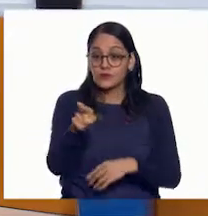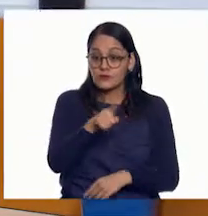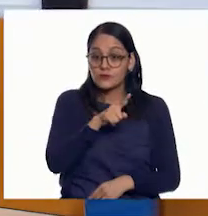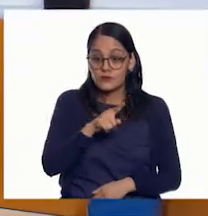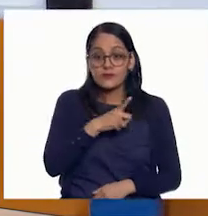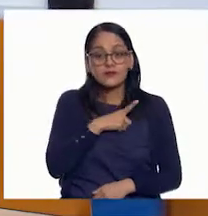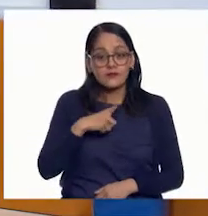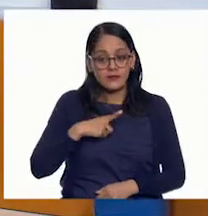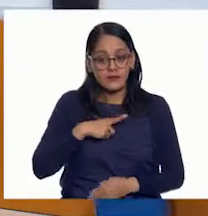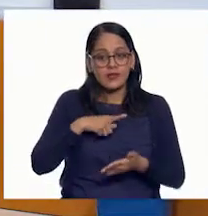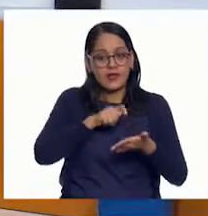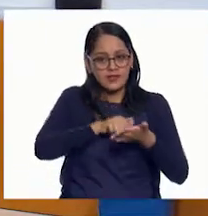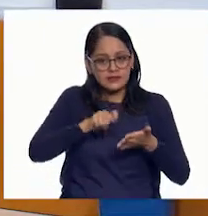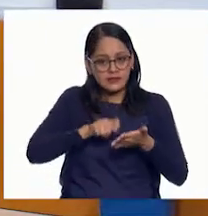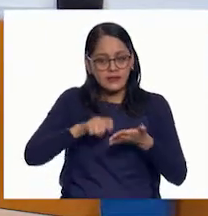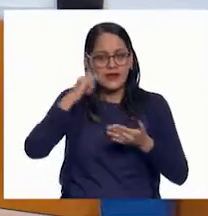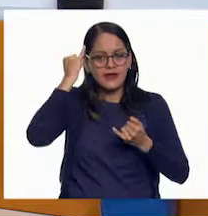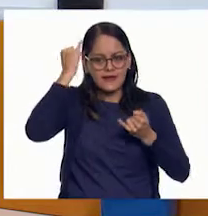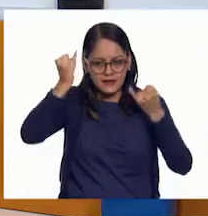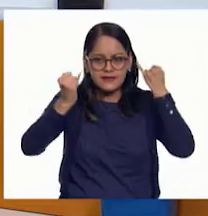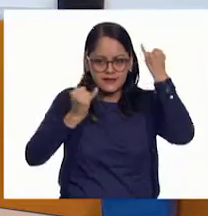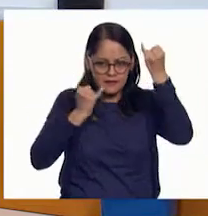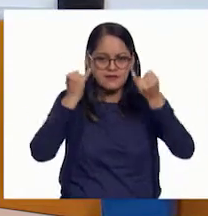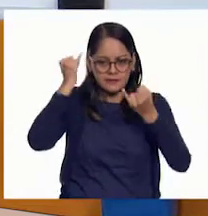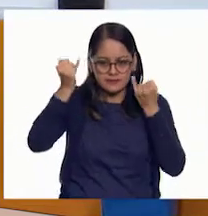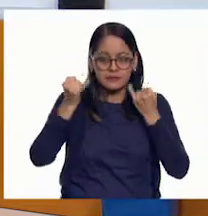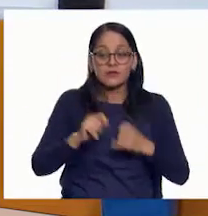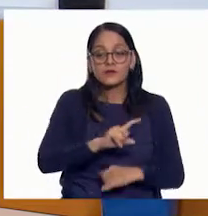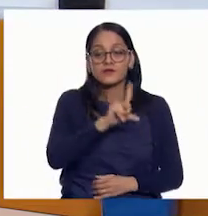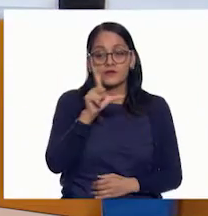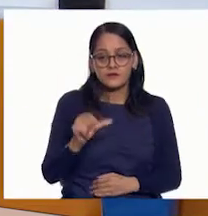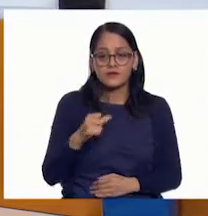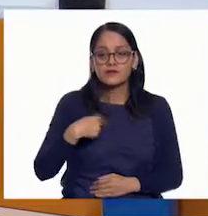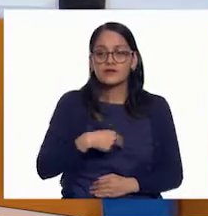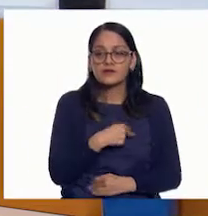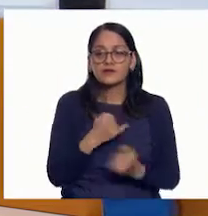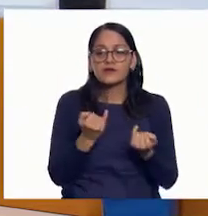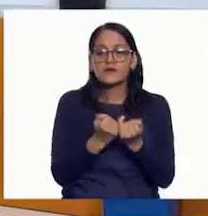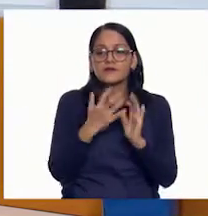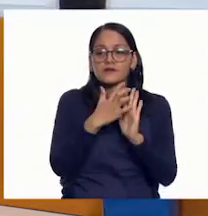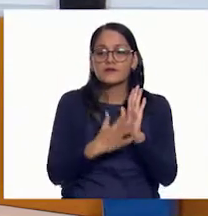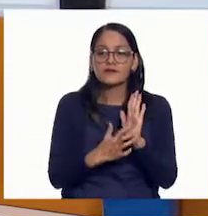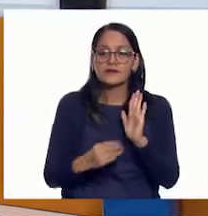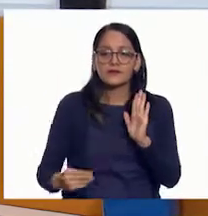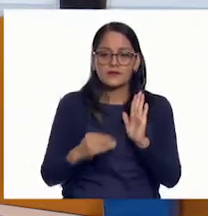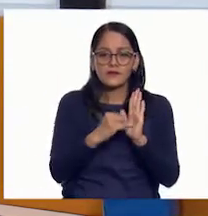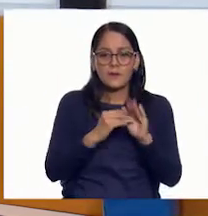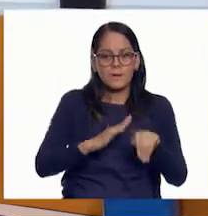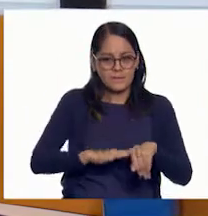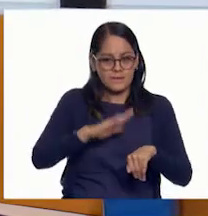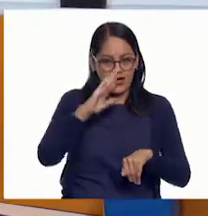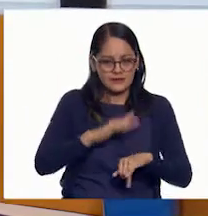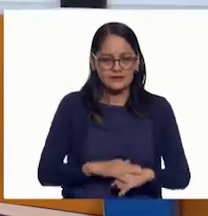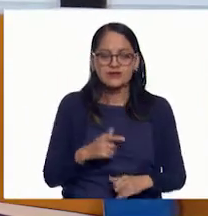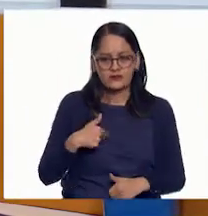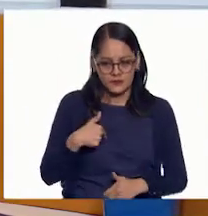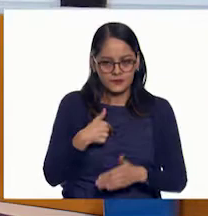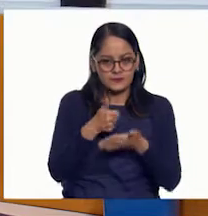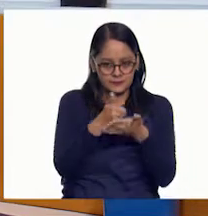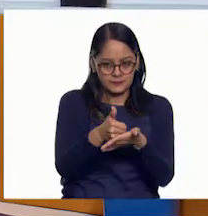que ir anotando las ideas que ven y después vamos a enriquecer el texto. Yo les voy a ir